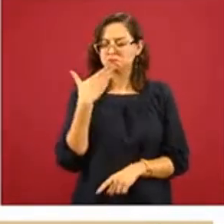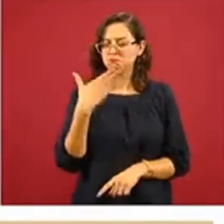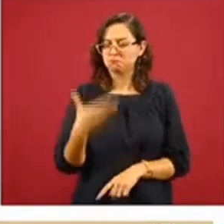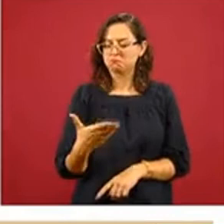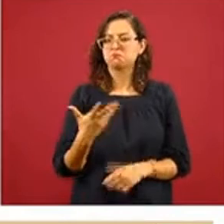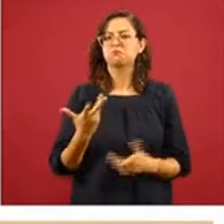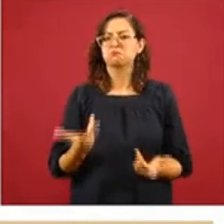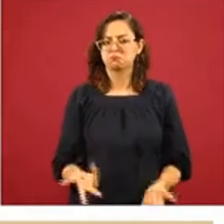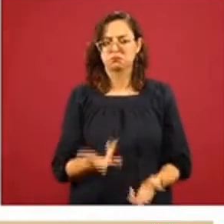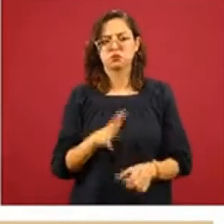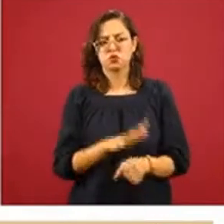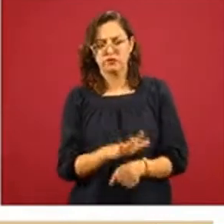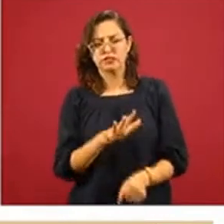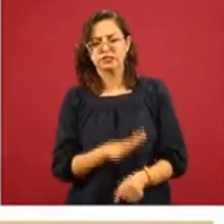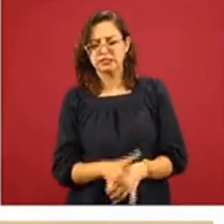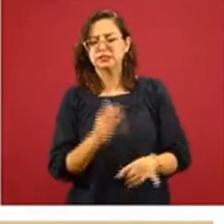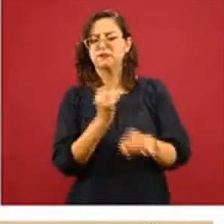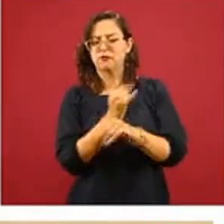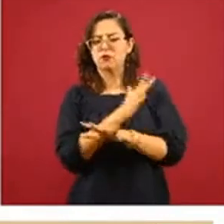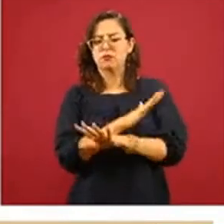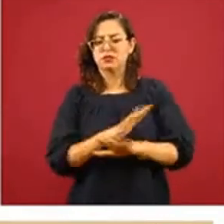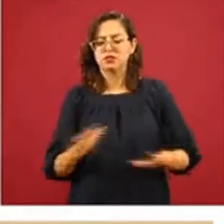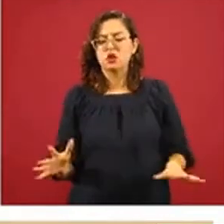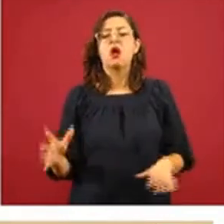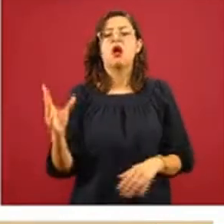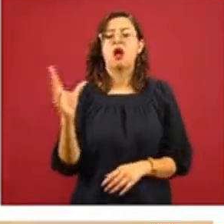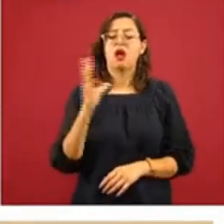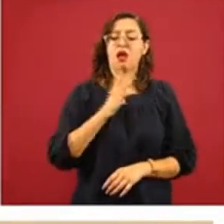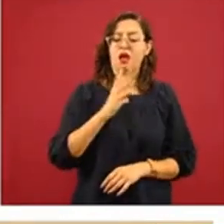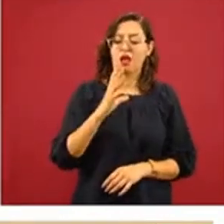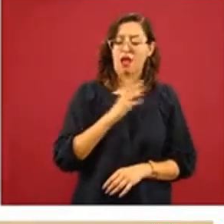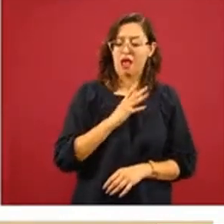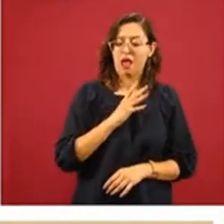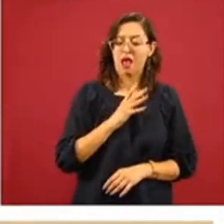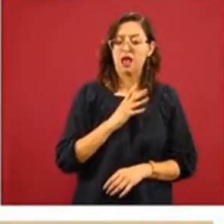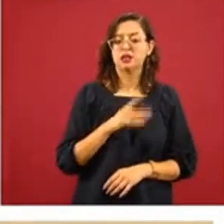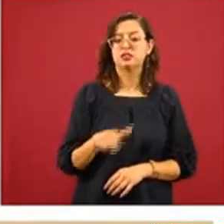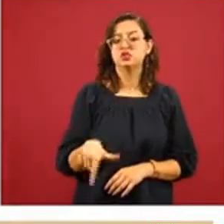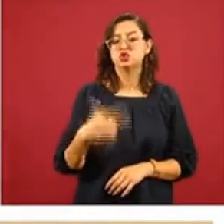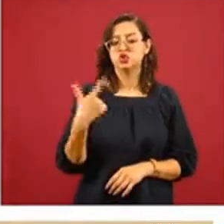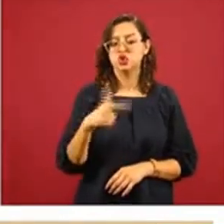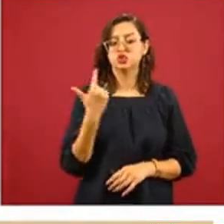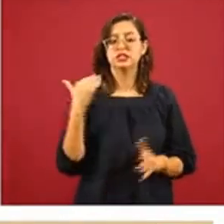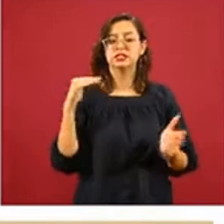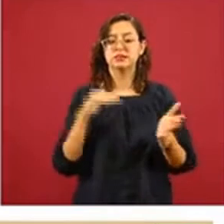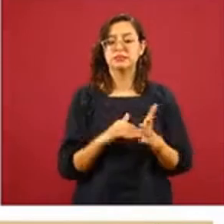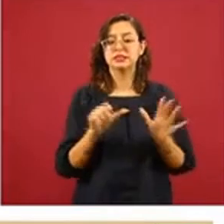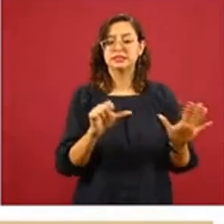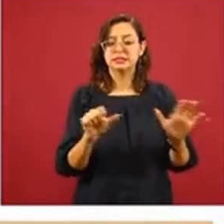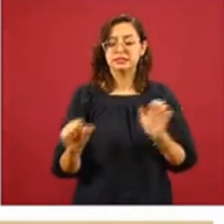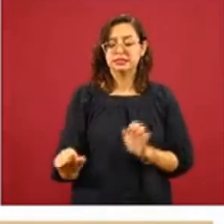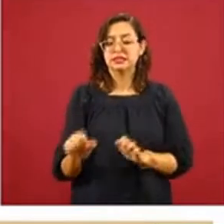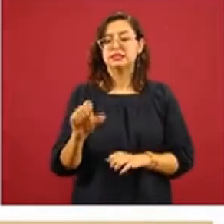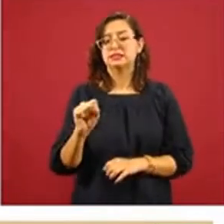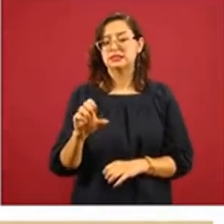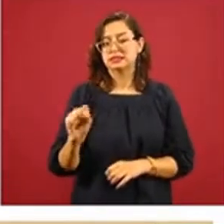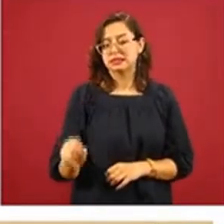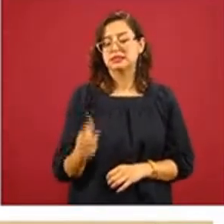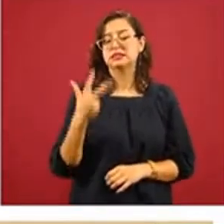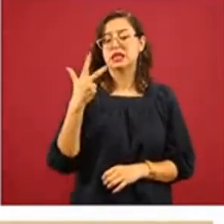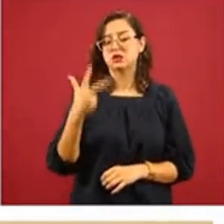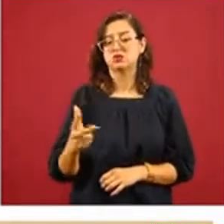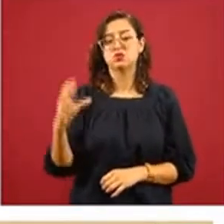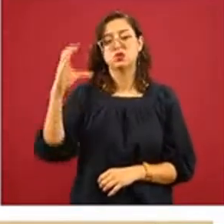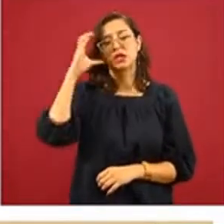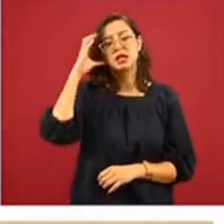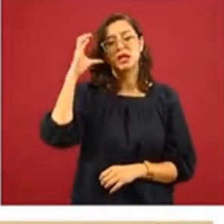fuerte para poder saber que tenemos ocupadas 12.668 camas de IRAC general,